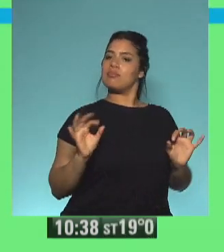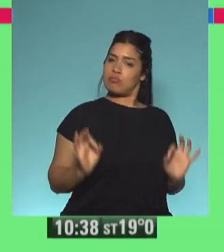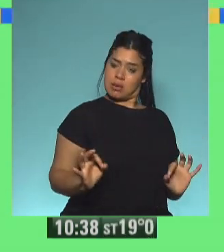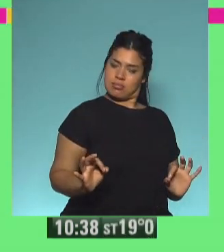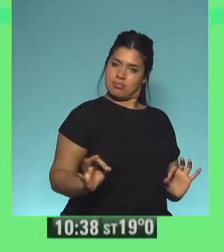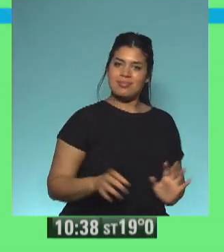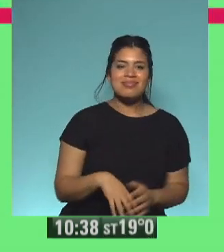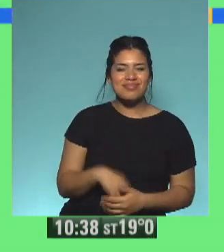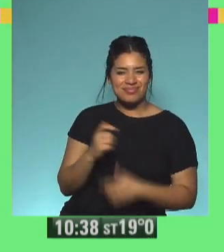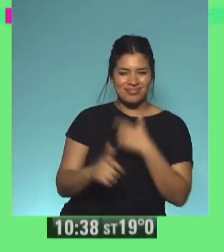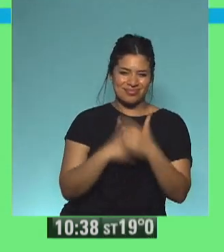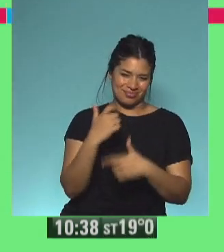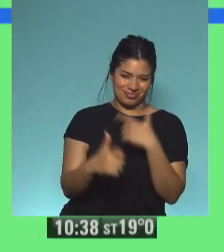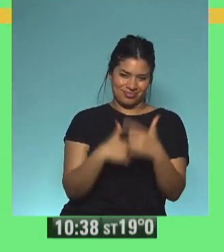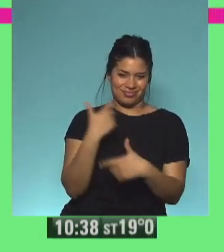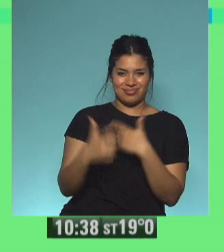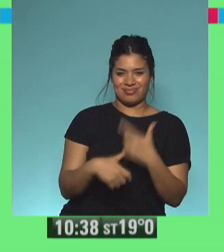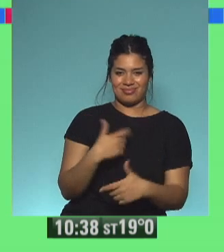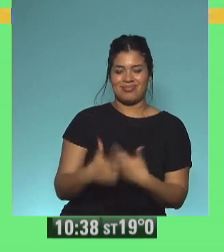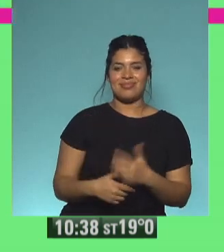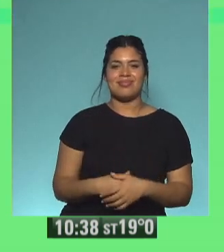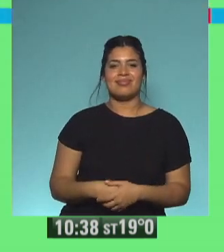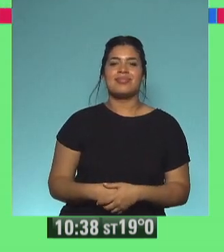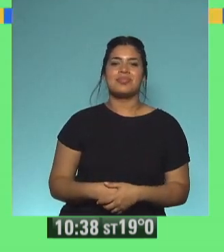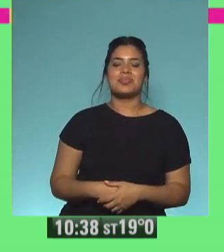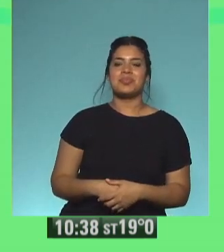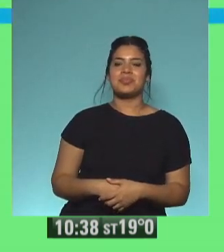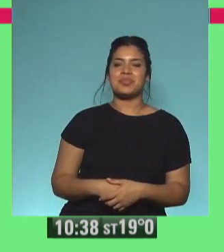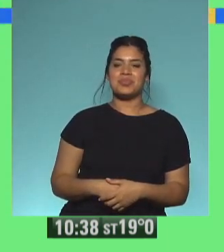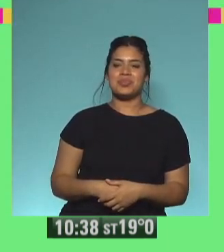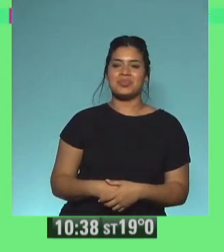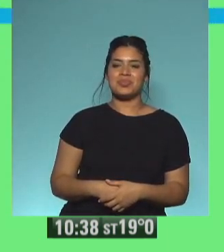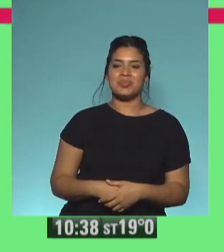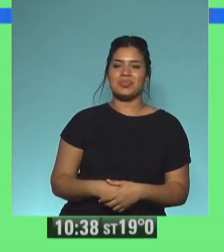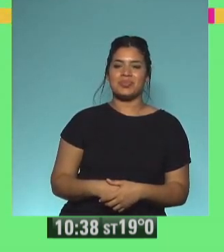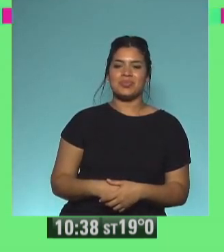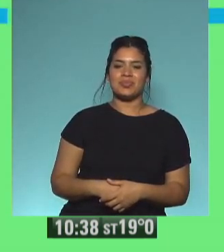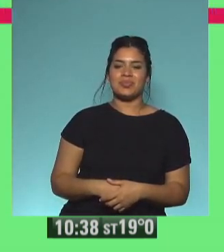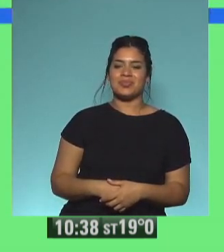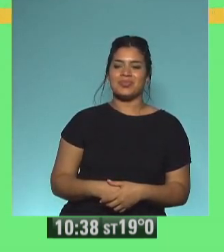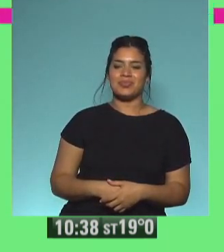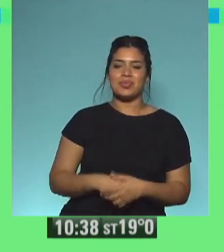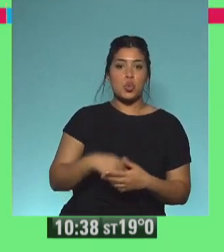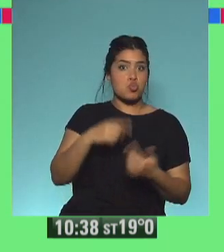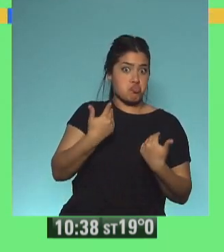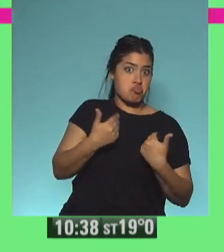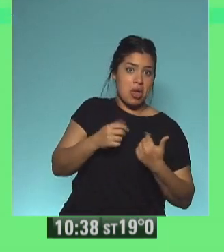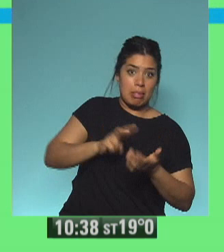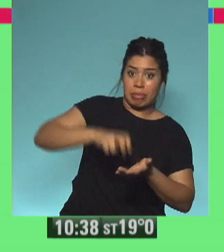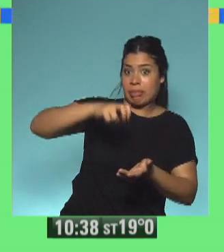volando, ¿eh? Es verdad. Profesor de tu curso. Es un montón caer con elegancia,